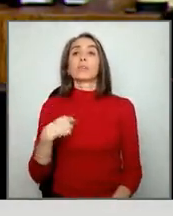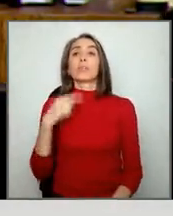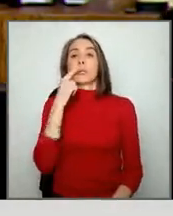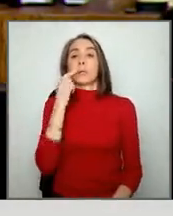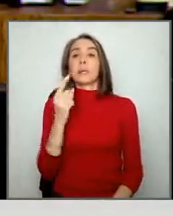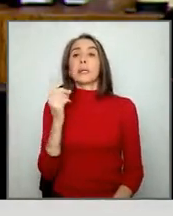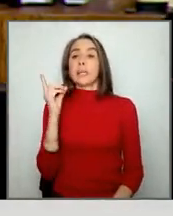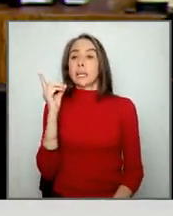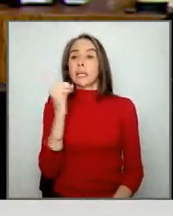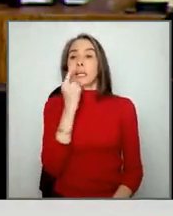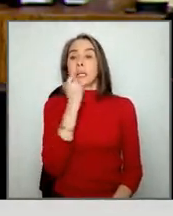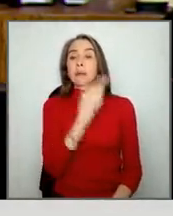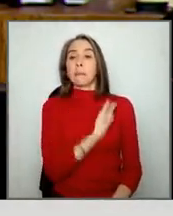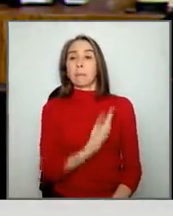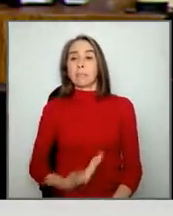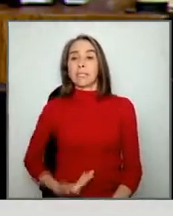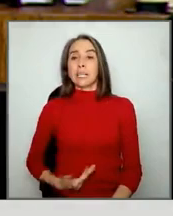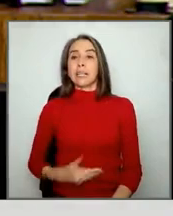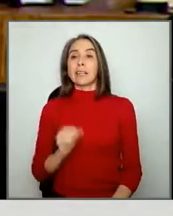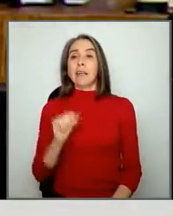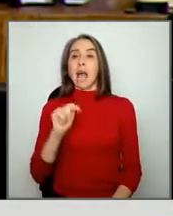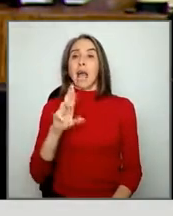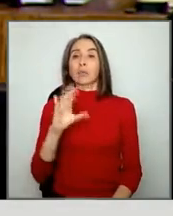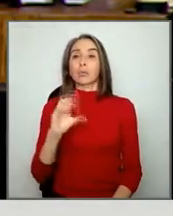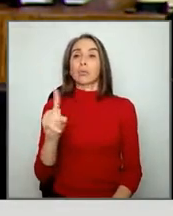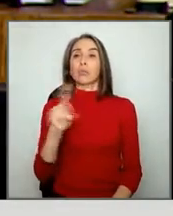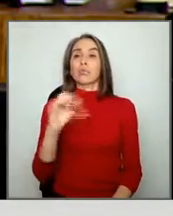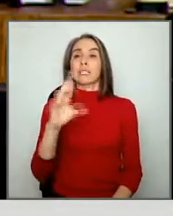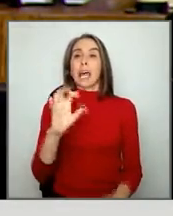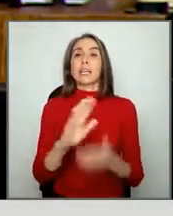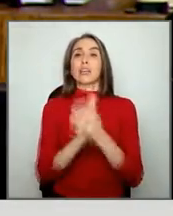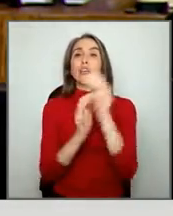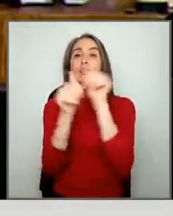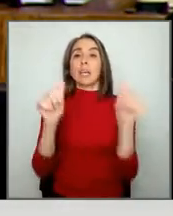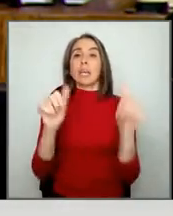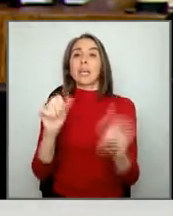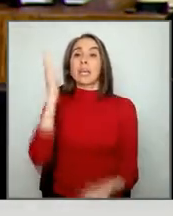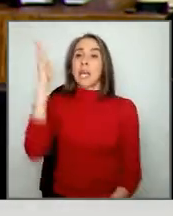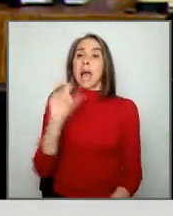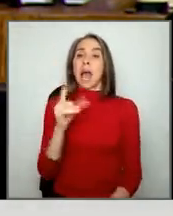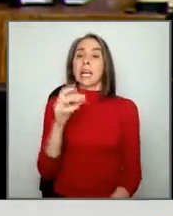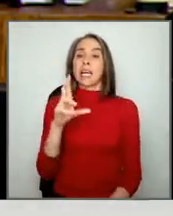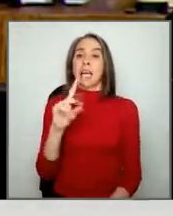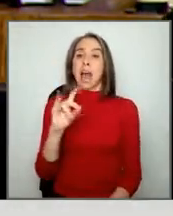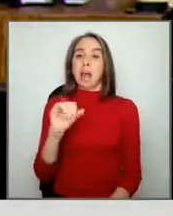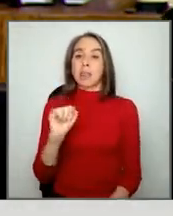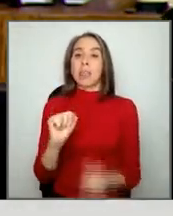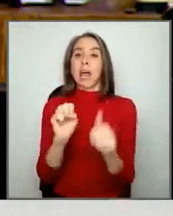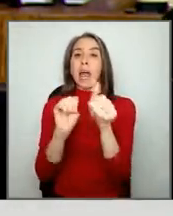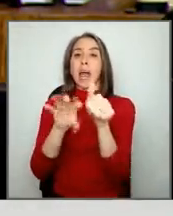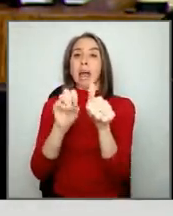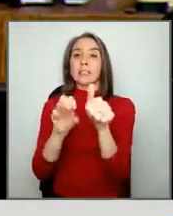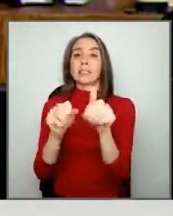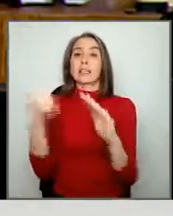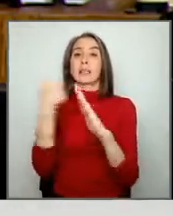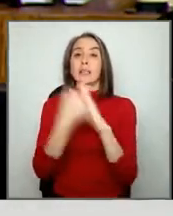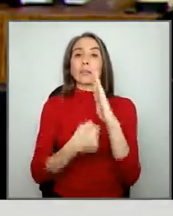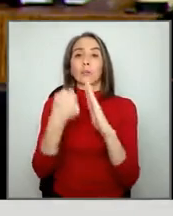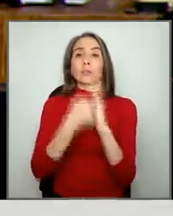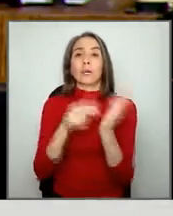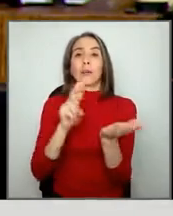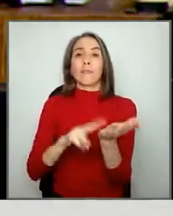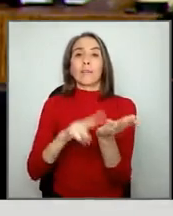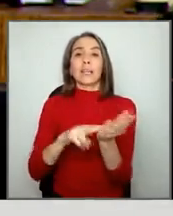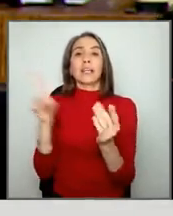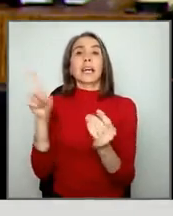presidente y Obviamente todos los dirigentes Alejandra insistente luchadora también y una verdadera pulga la